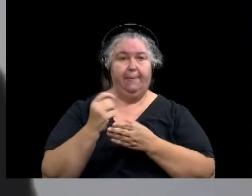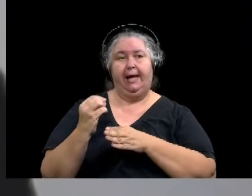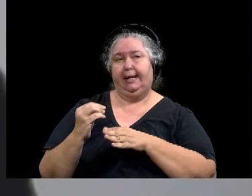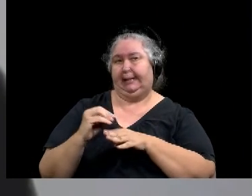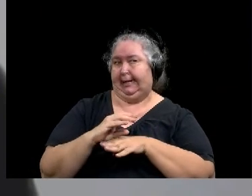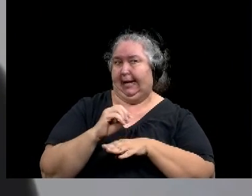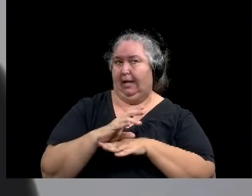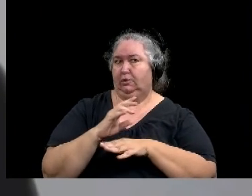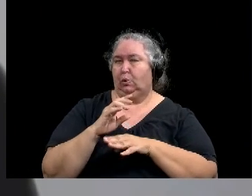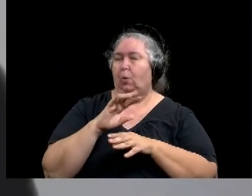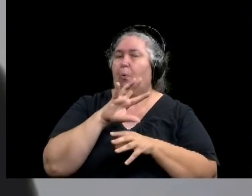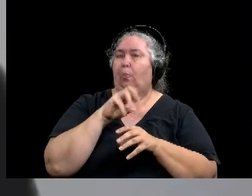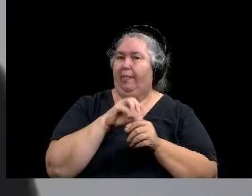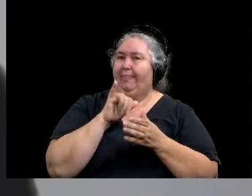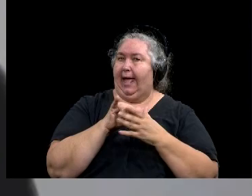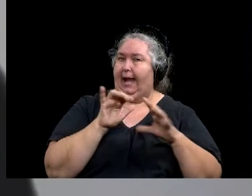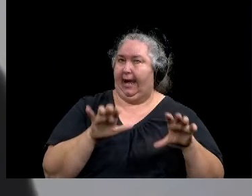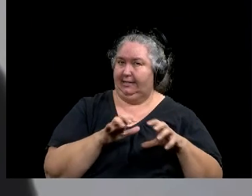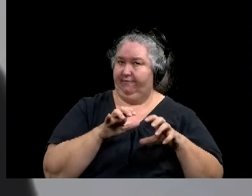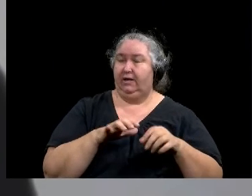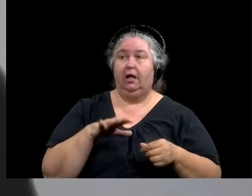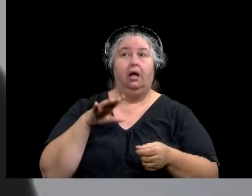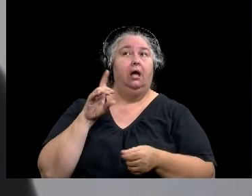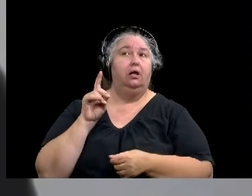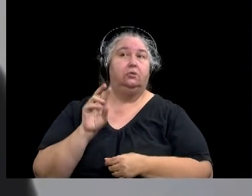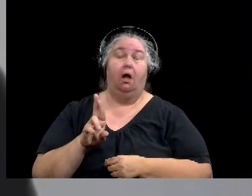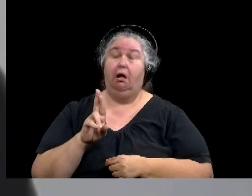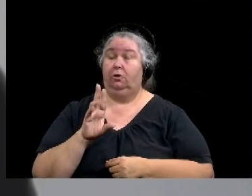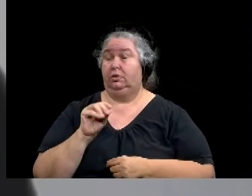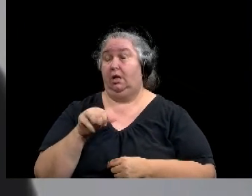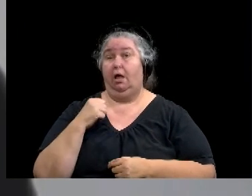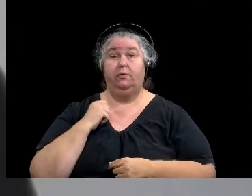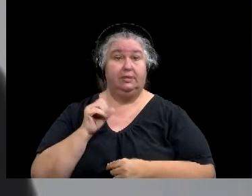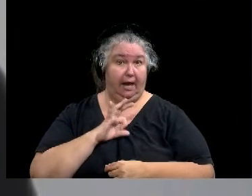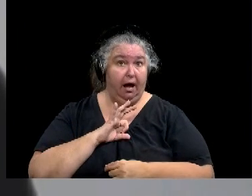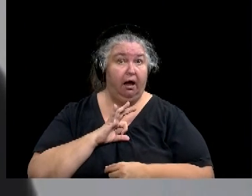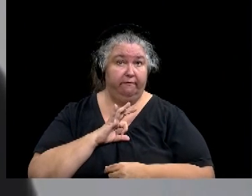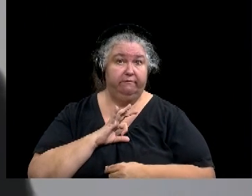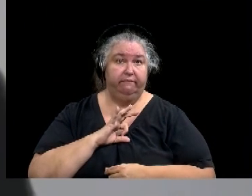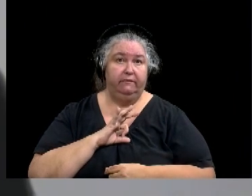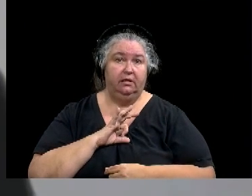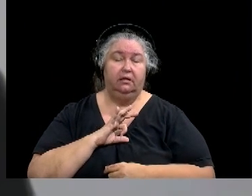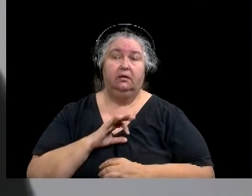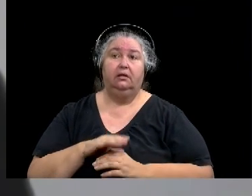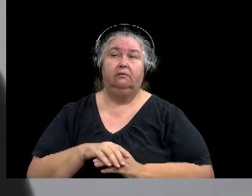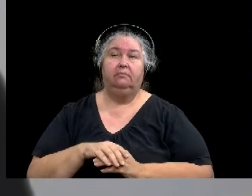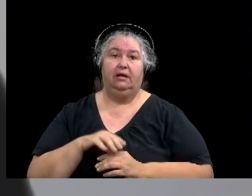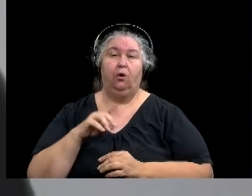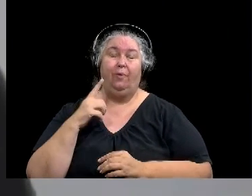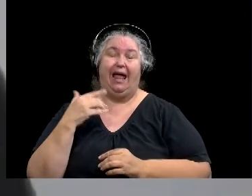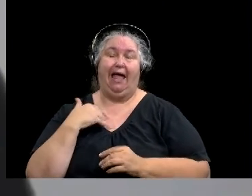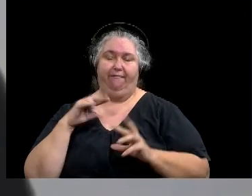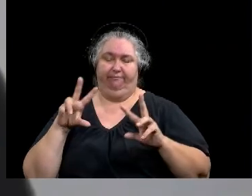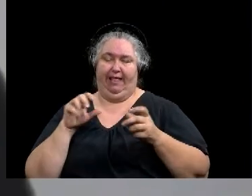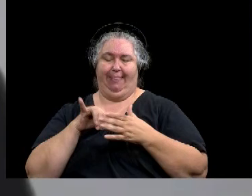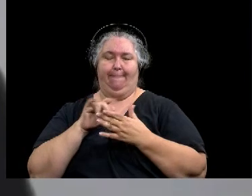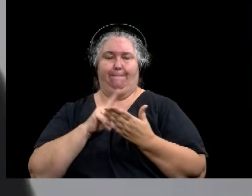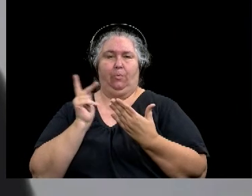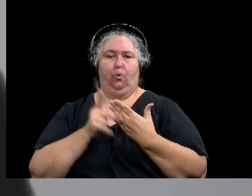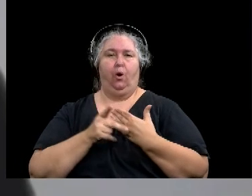enfermero puede venir y ayudar a esa persona con de villar con esa